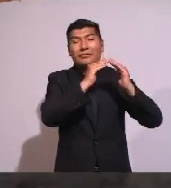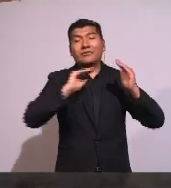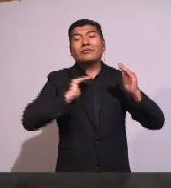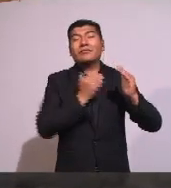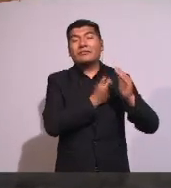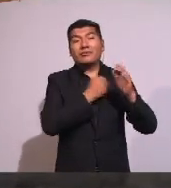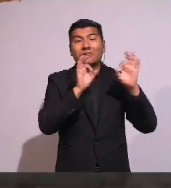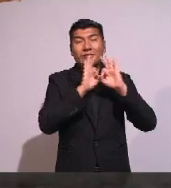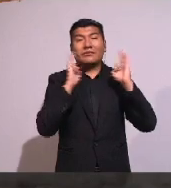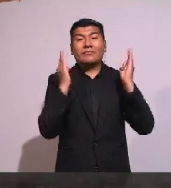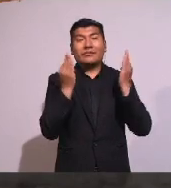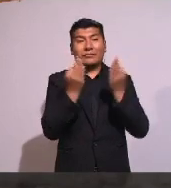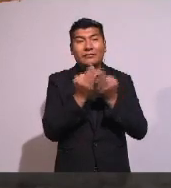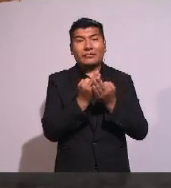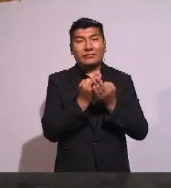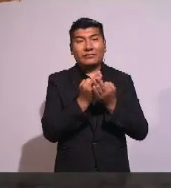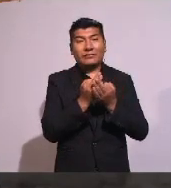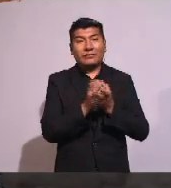nuestros familiares.